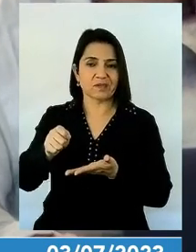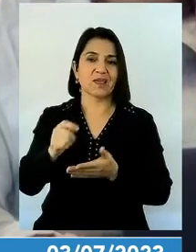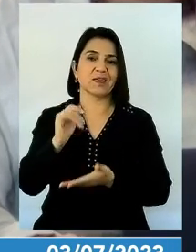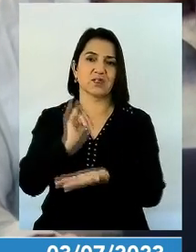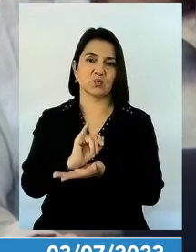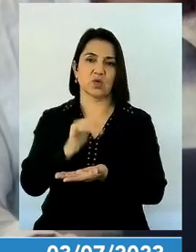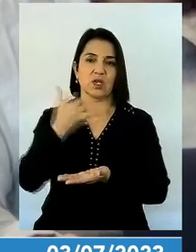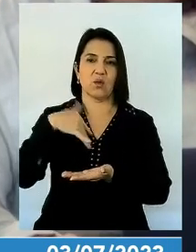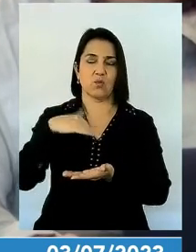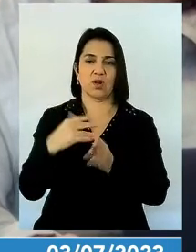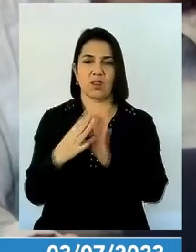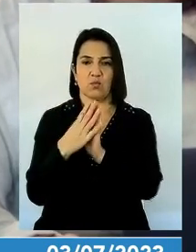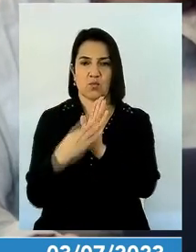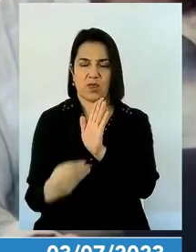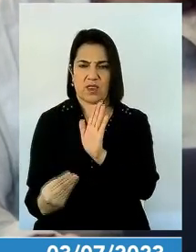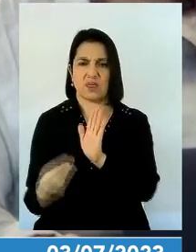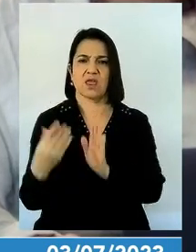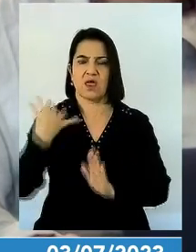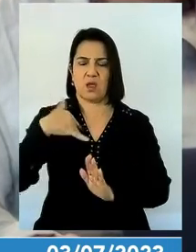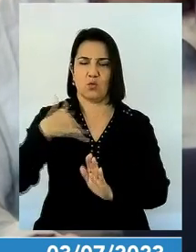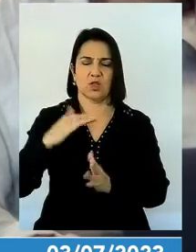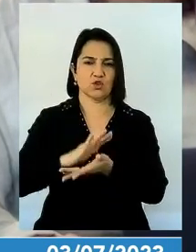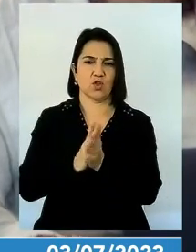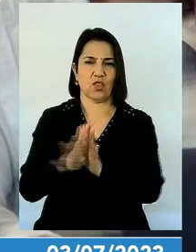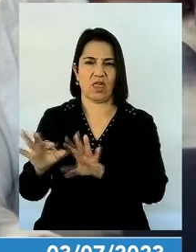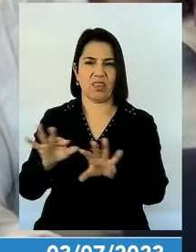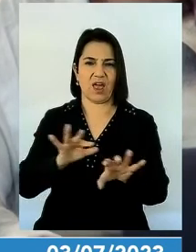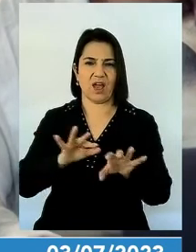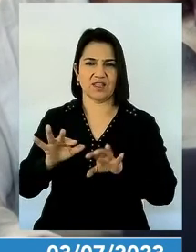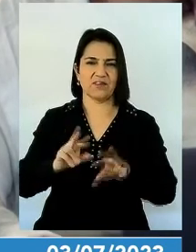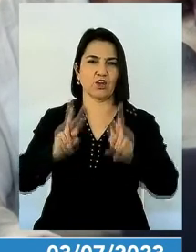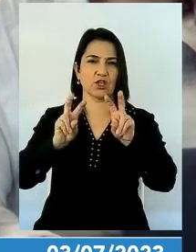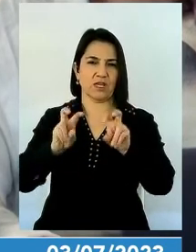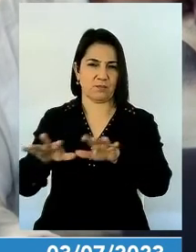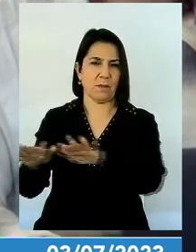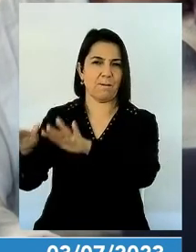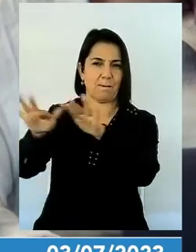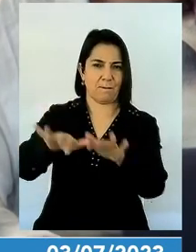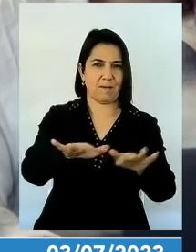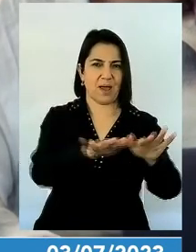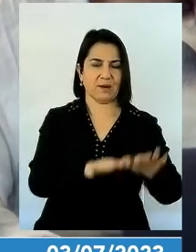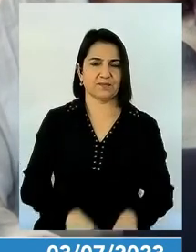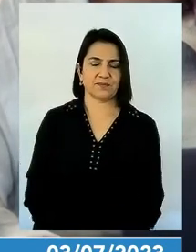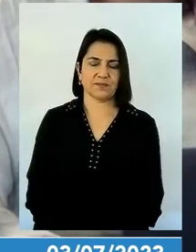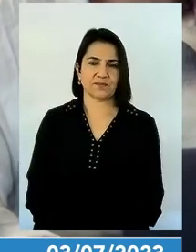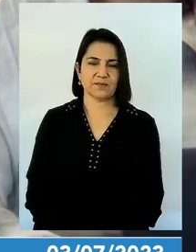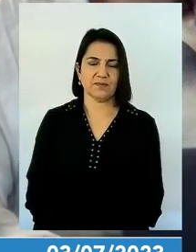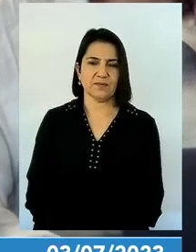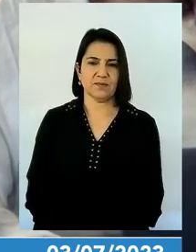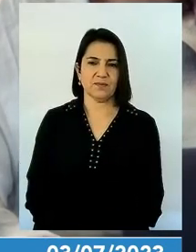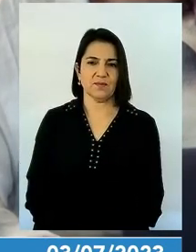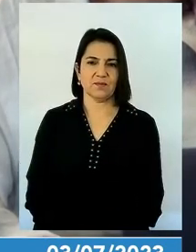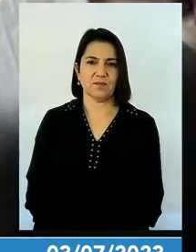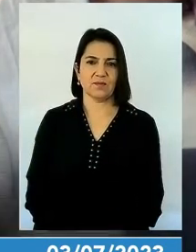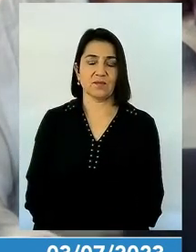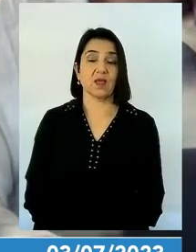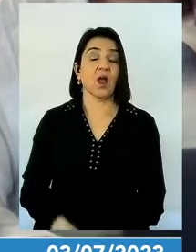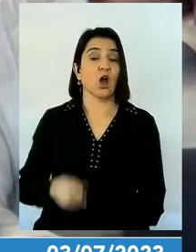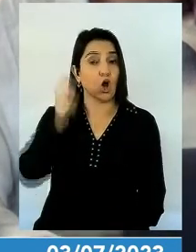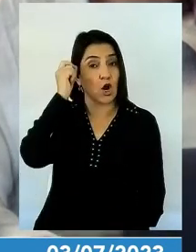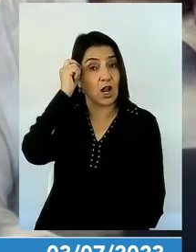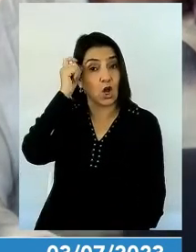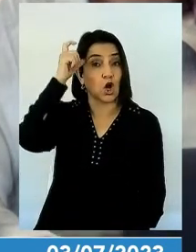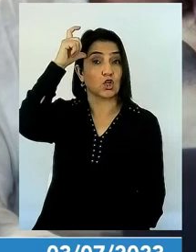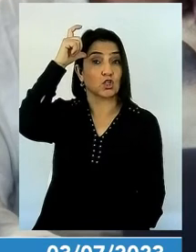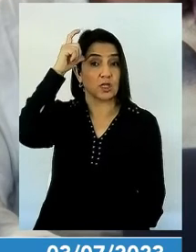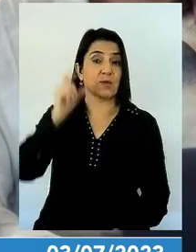en todas aquellas actividades relacionadas con el ámbito marino, con la definición del conocimiento, con la formación profesional y en